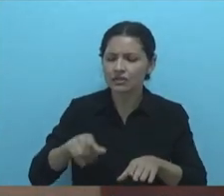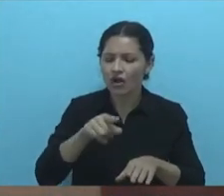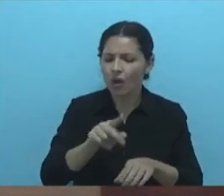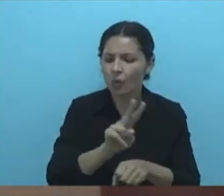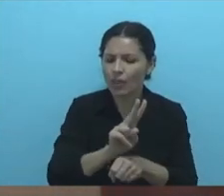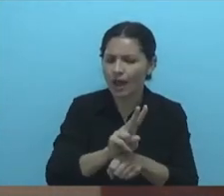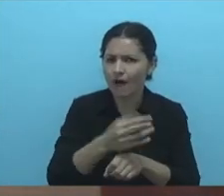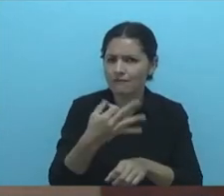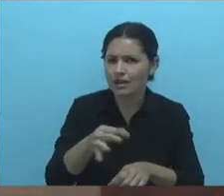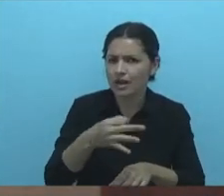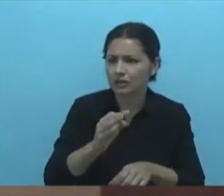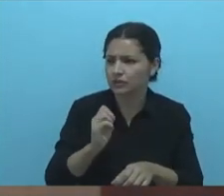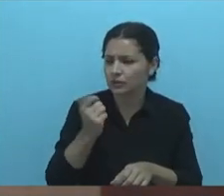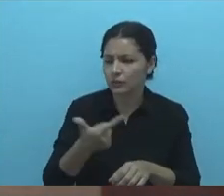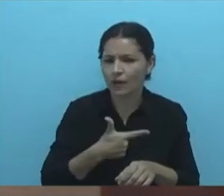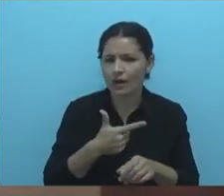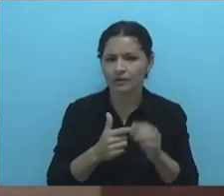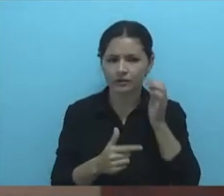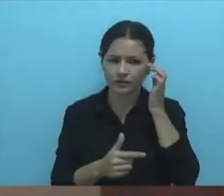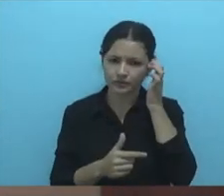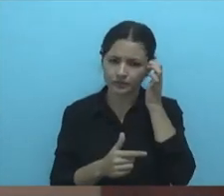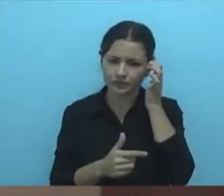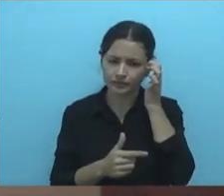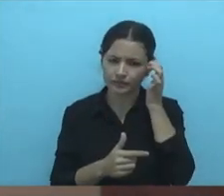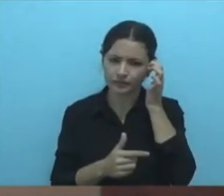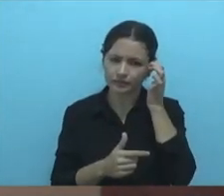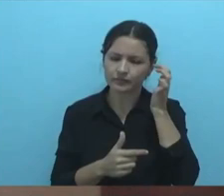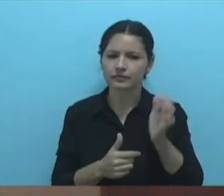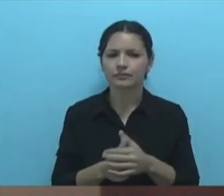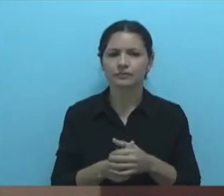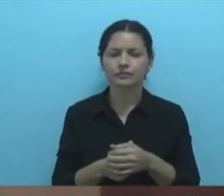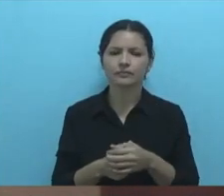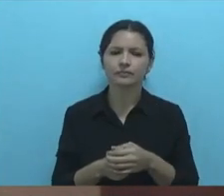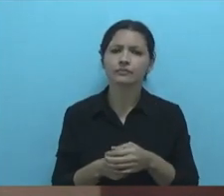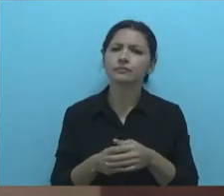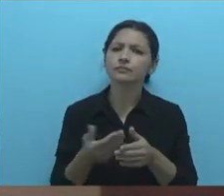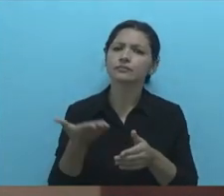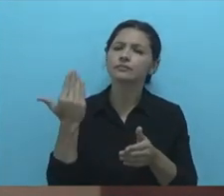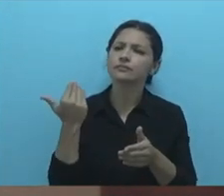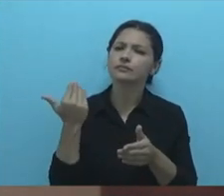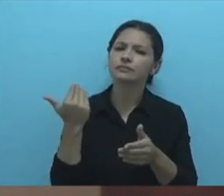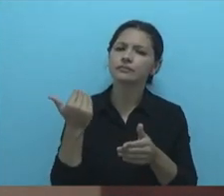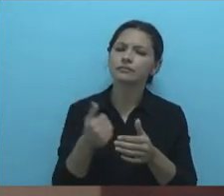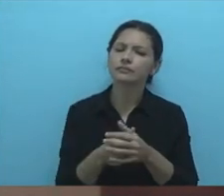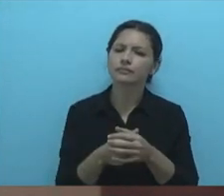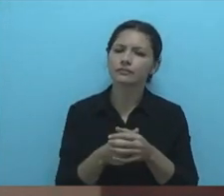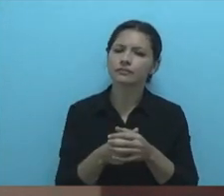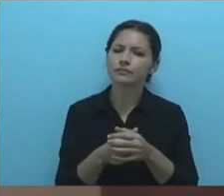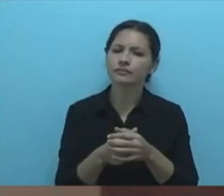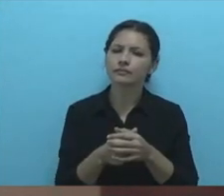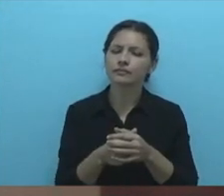los niños y niñas padecen sistemáticamente hacía referencia Yo hoy en otras de mis alocuciones que